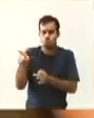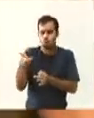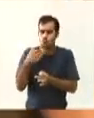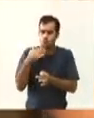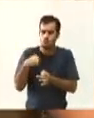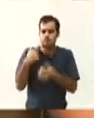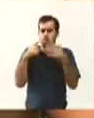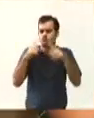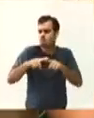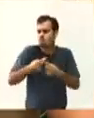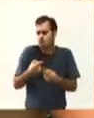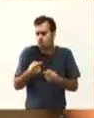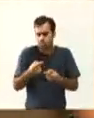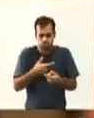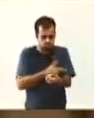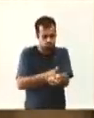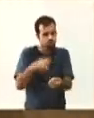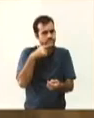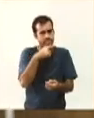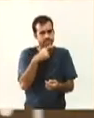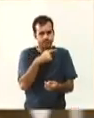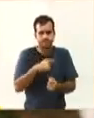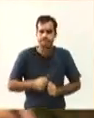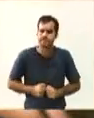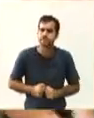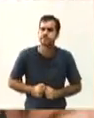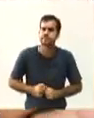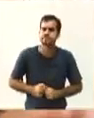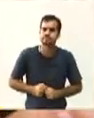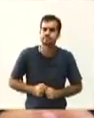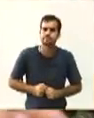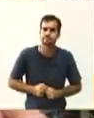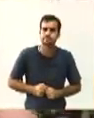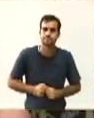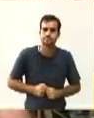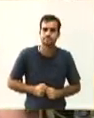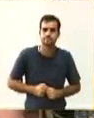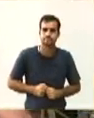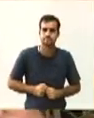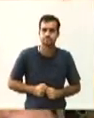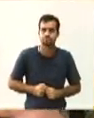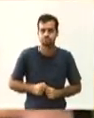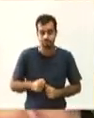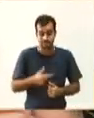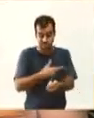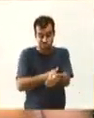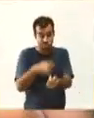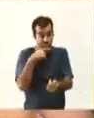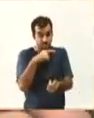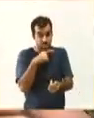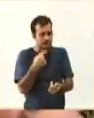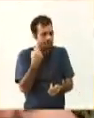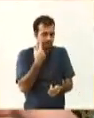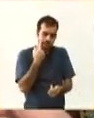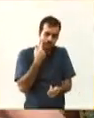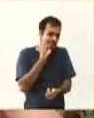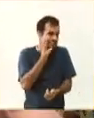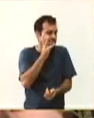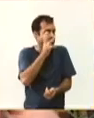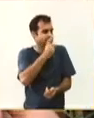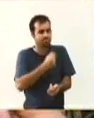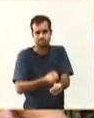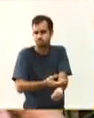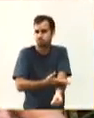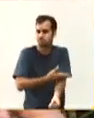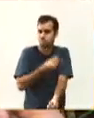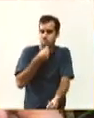significa donar sangre. Bueno, donar sangre es un acto altruista, de bondad, de humanismo, ya que ayudas a salvar vidas,